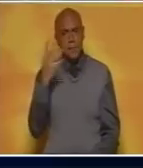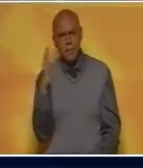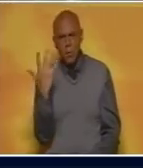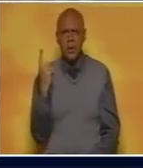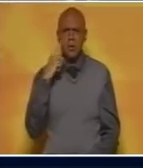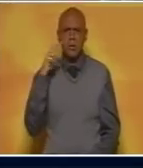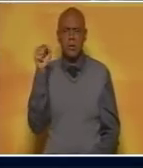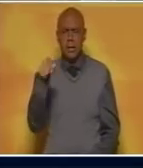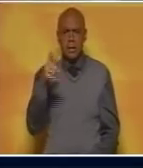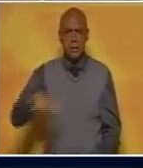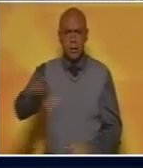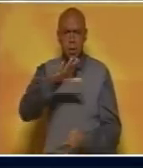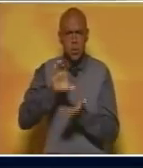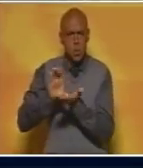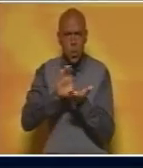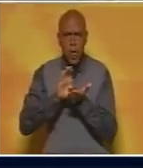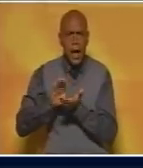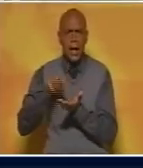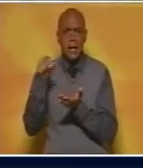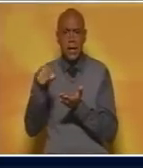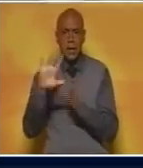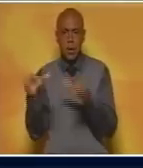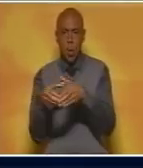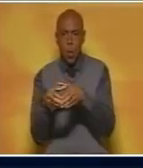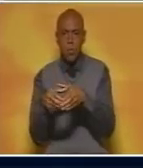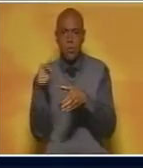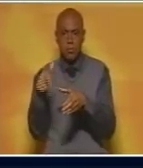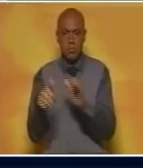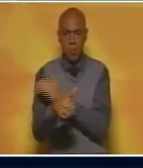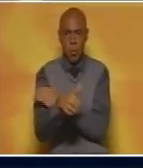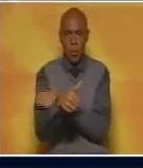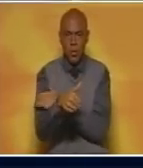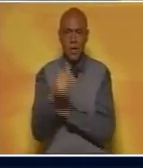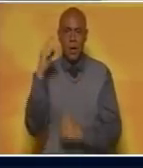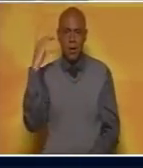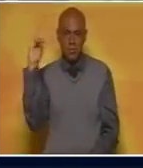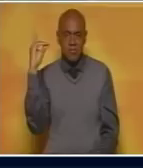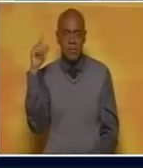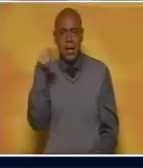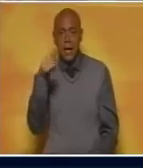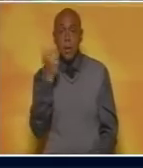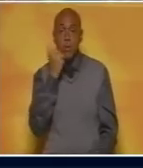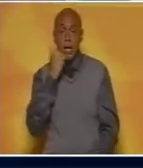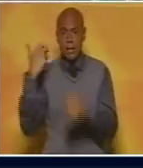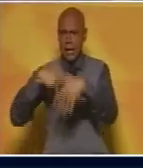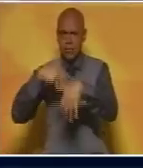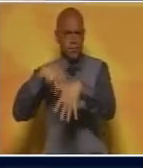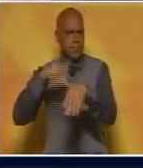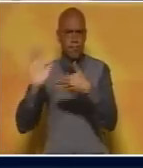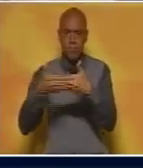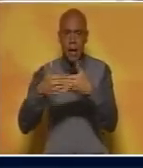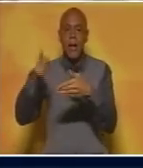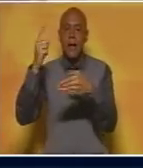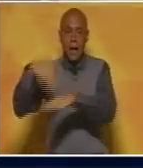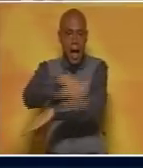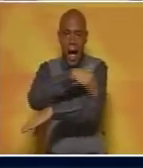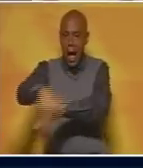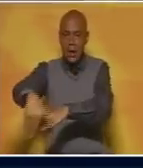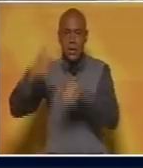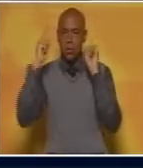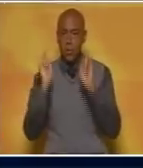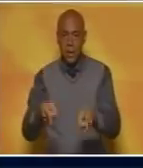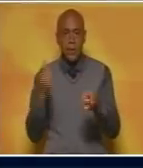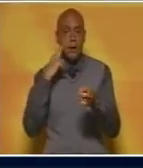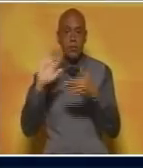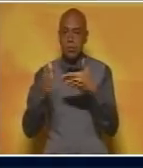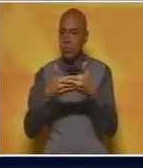Montero, cuando grupos contrarios a la reelección del actual mandatario cumplían una huelga ciudadana con bloqueos de calles y carreteras, y